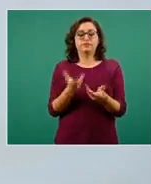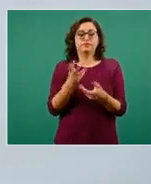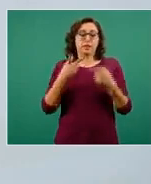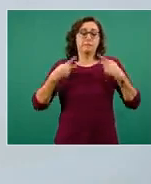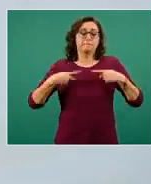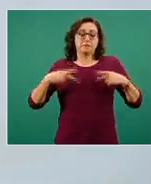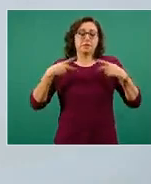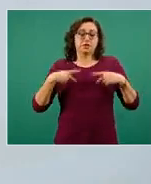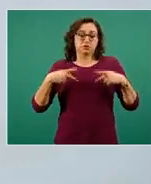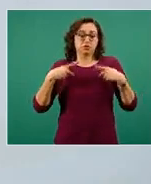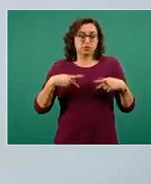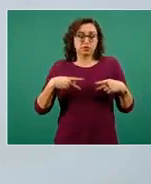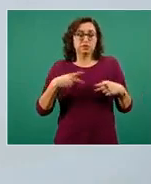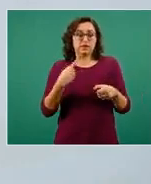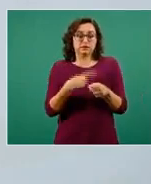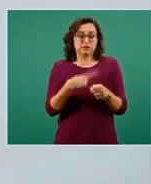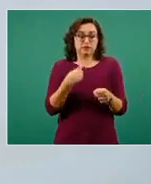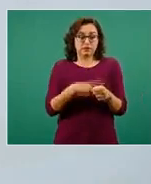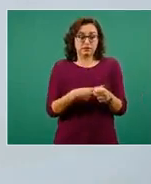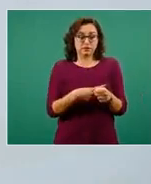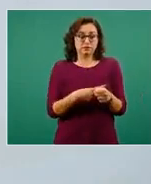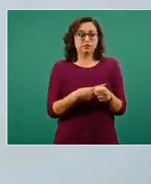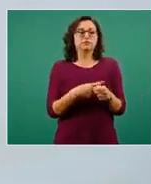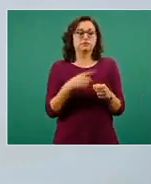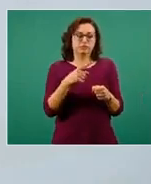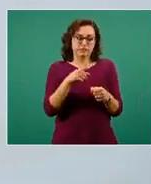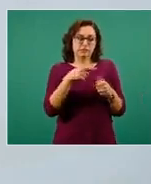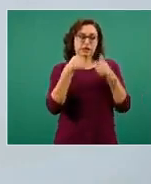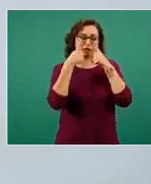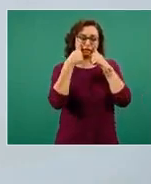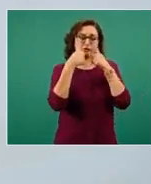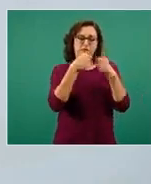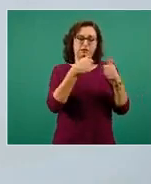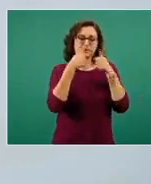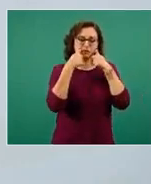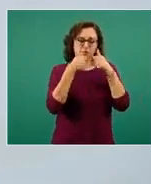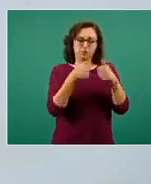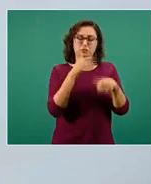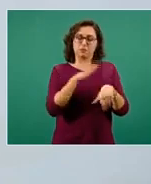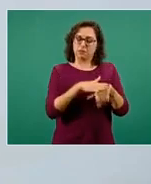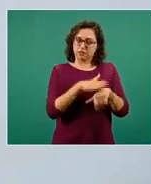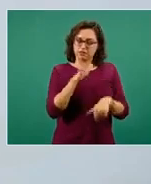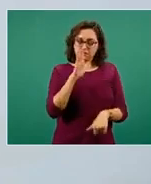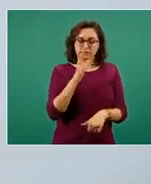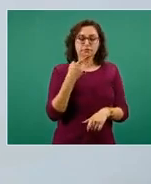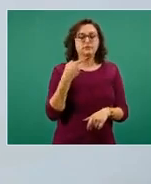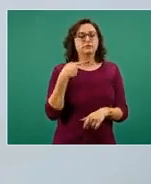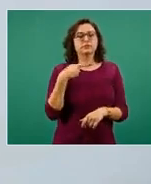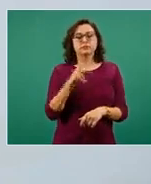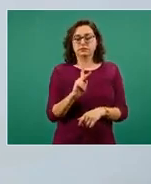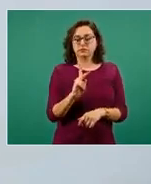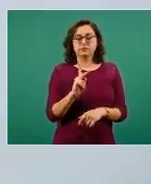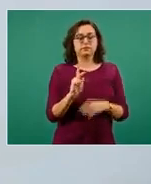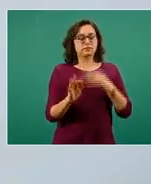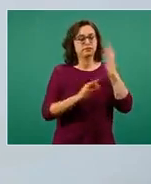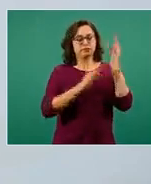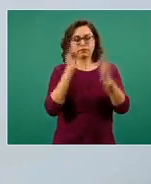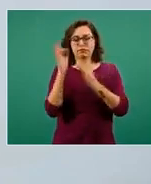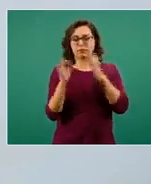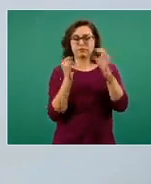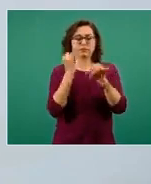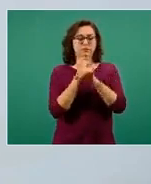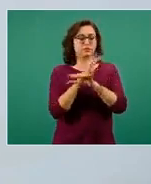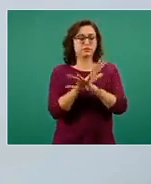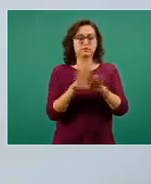personas positivas, en los sitios de mayor vulnerabilidad, pero se mantienen las campañas de información